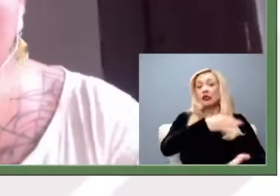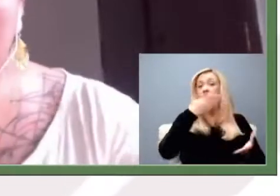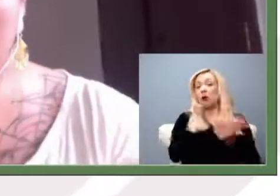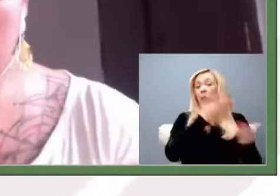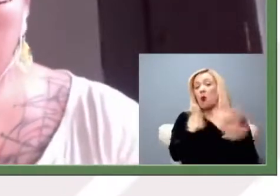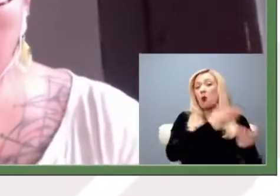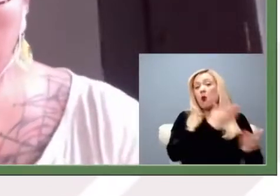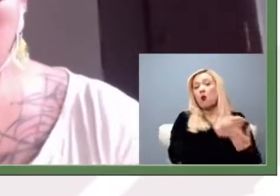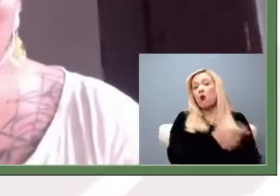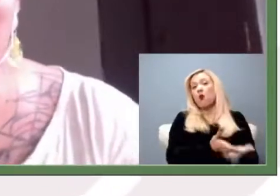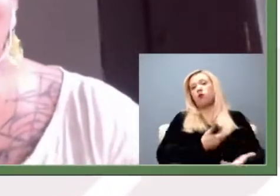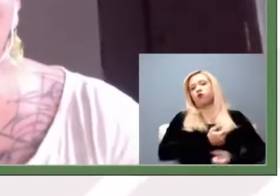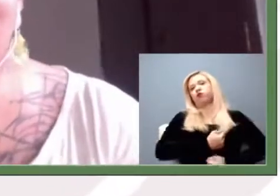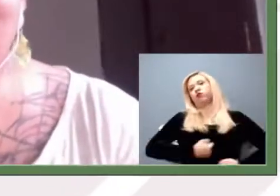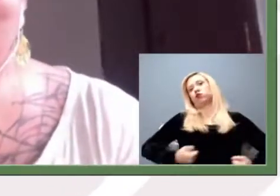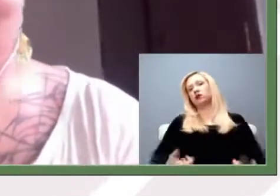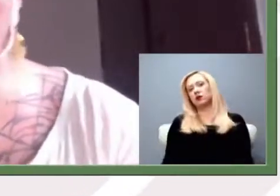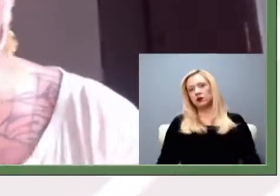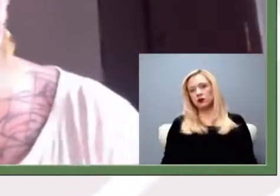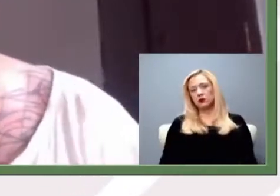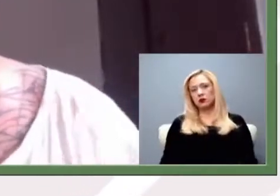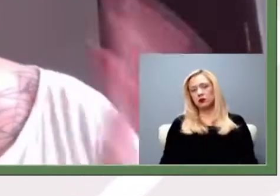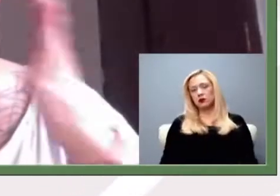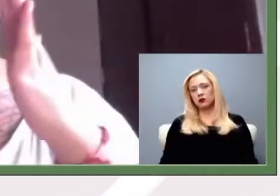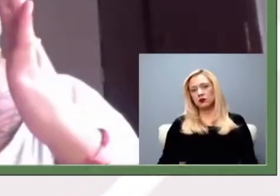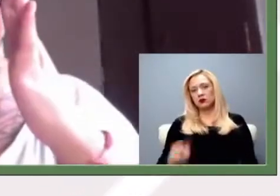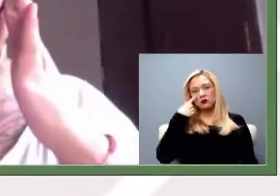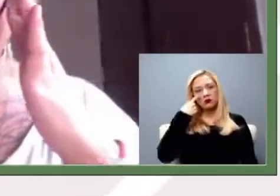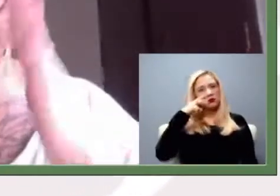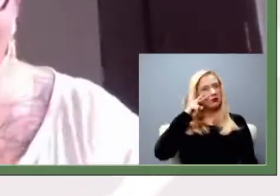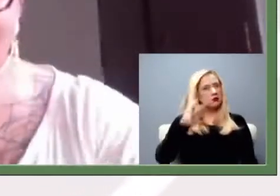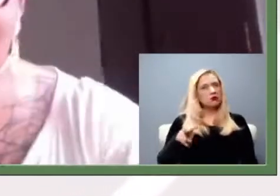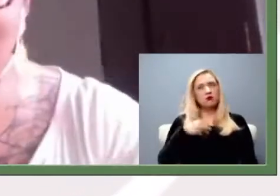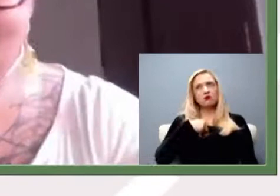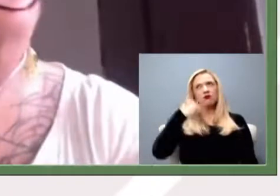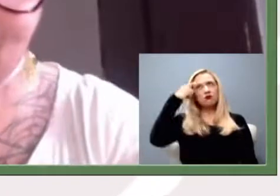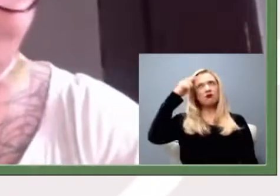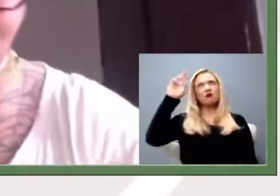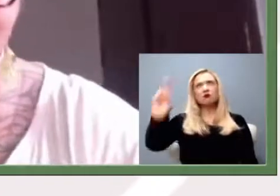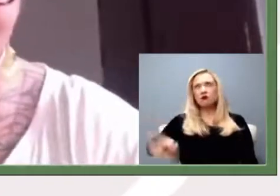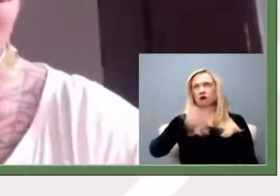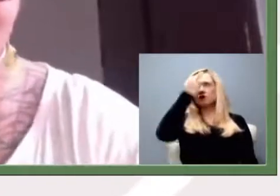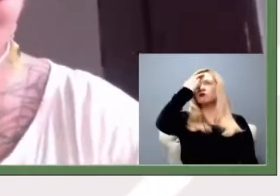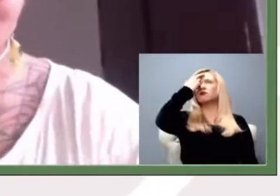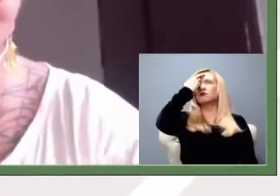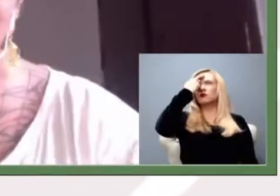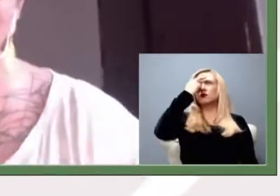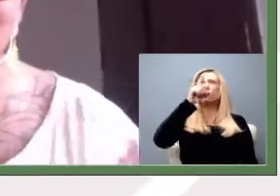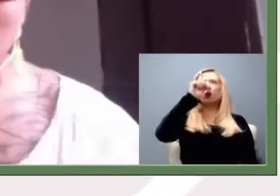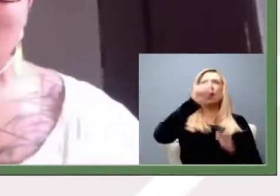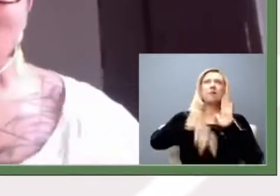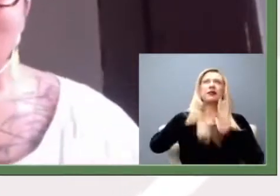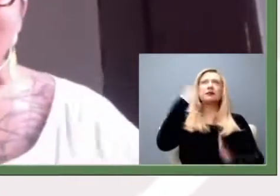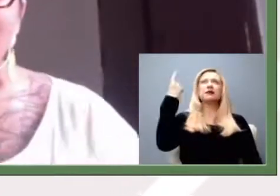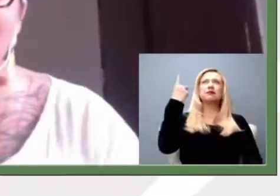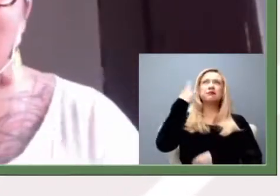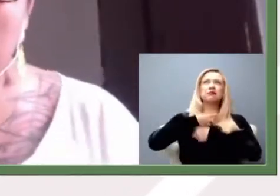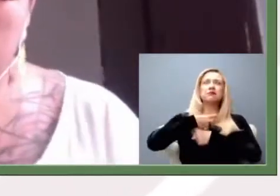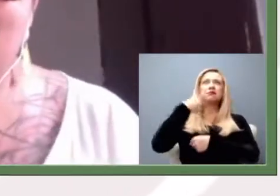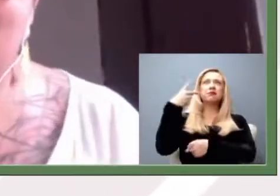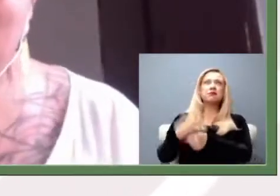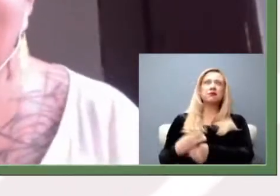muy arraigado, incluso en algunos momentos, aquí contando una anécdota, en alguna invitación que me